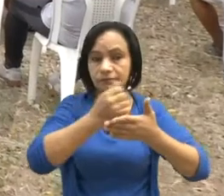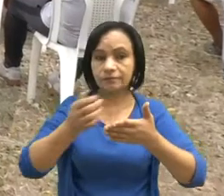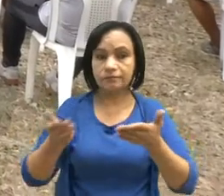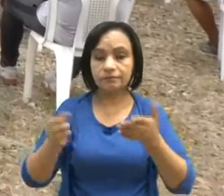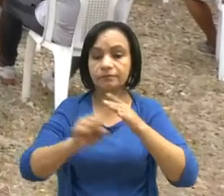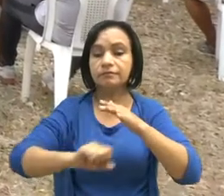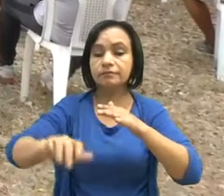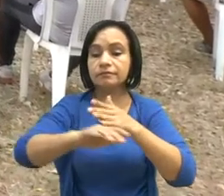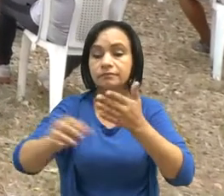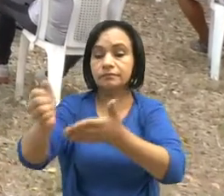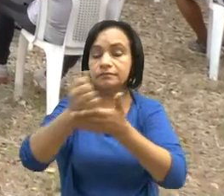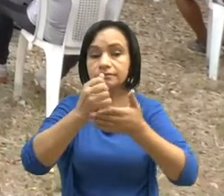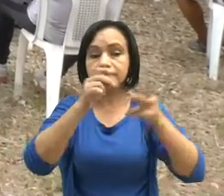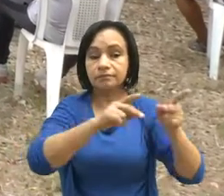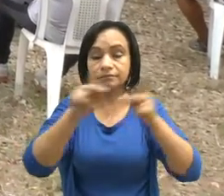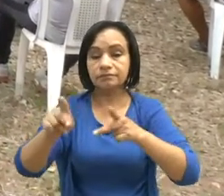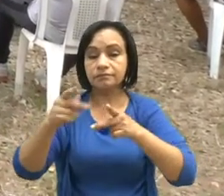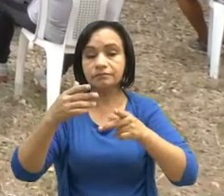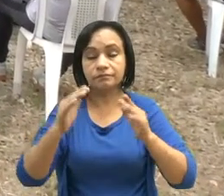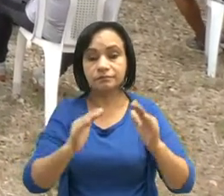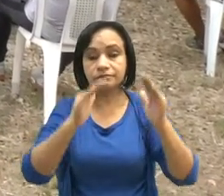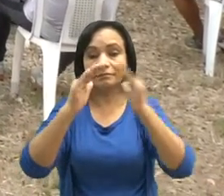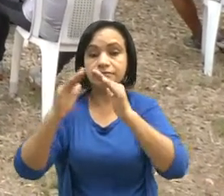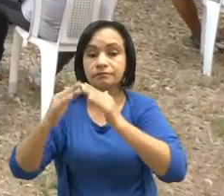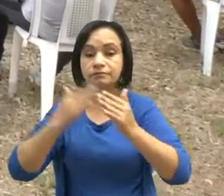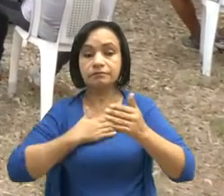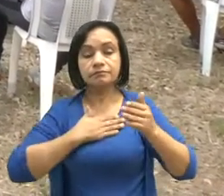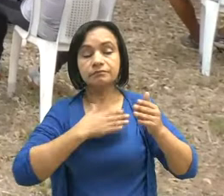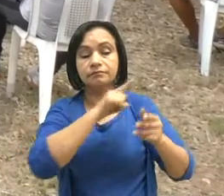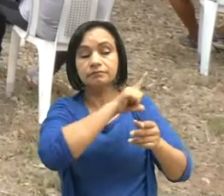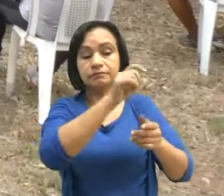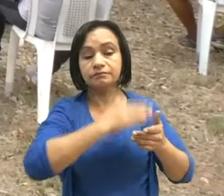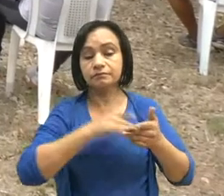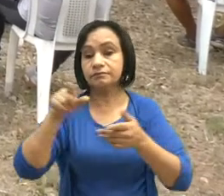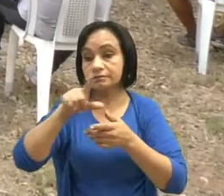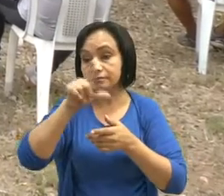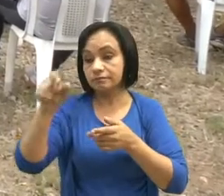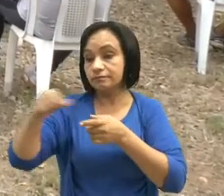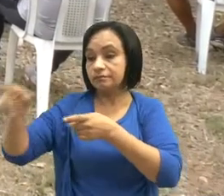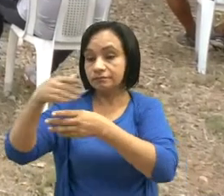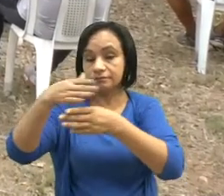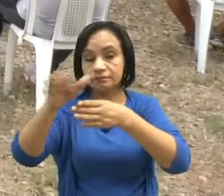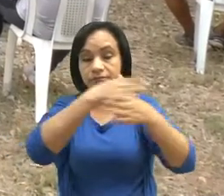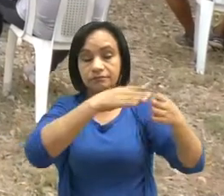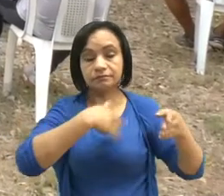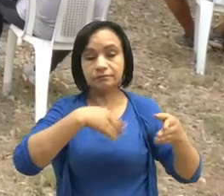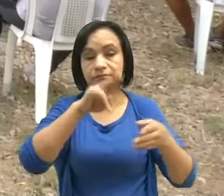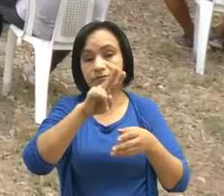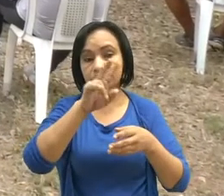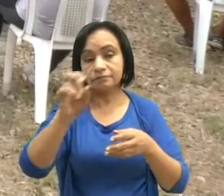que se distribuyen todas las casas de León que van a ser atendidas, toda la ciudad, y se distribuyen como entre